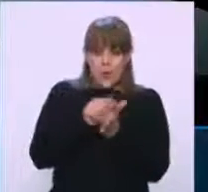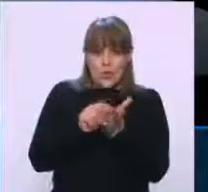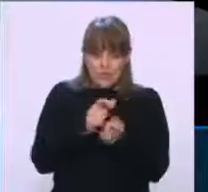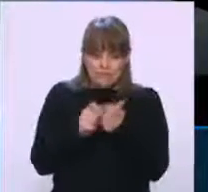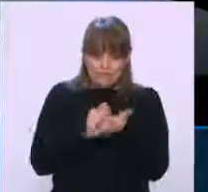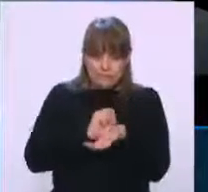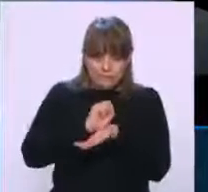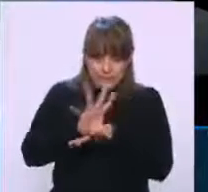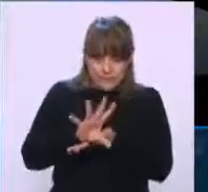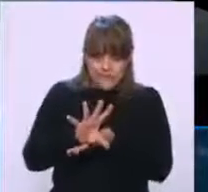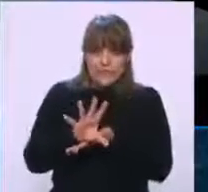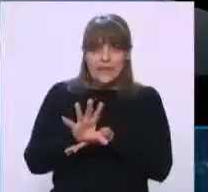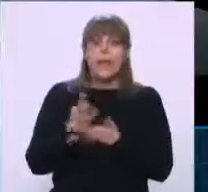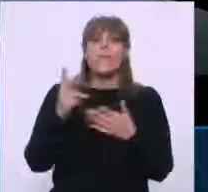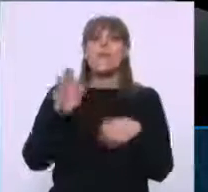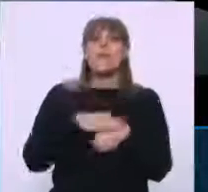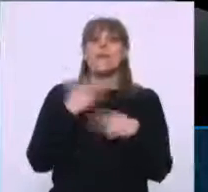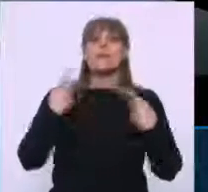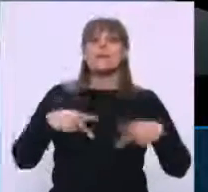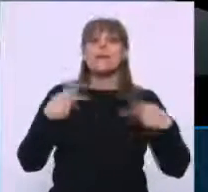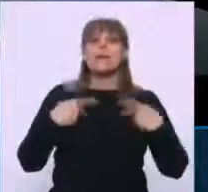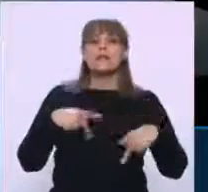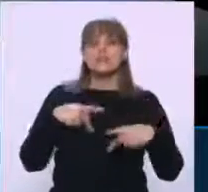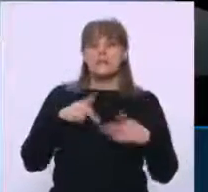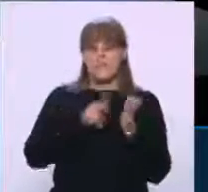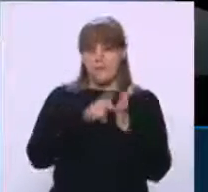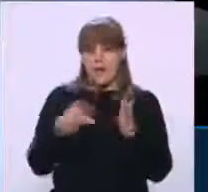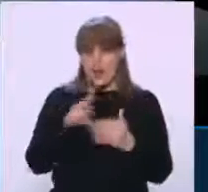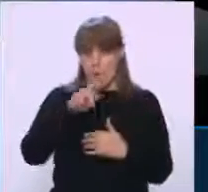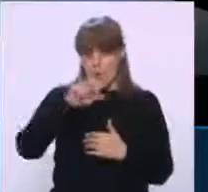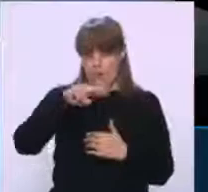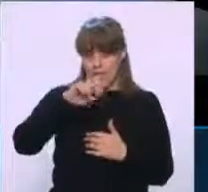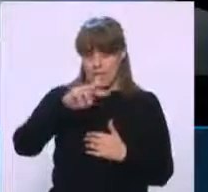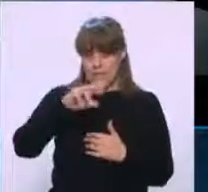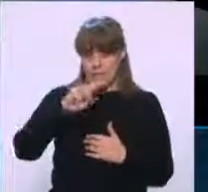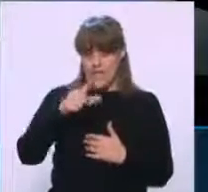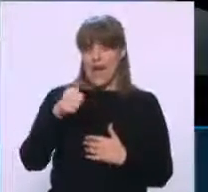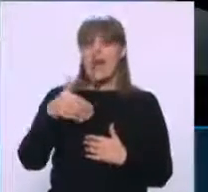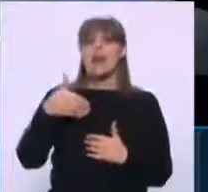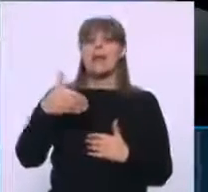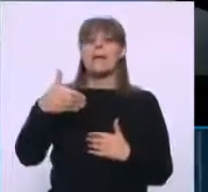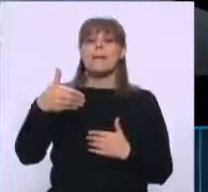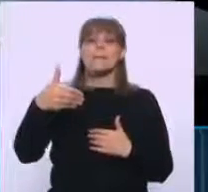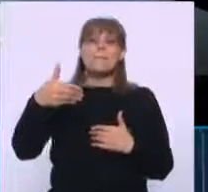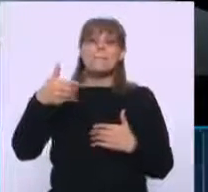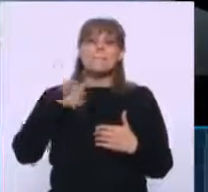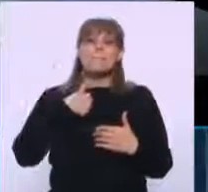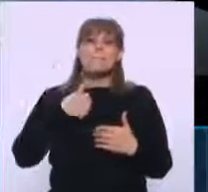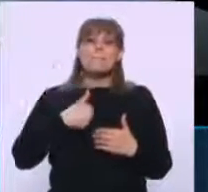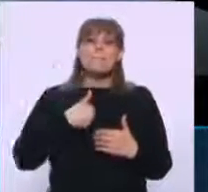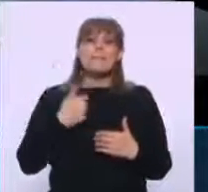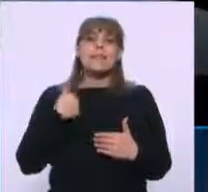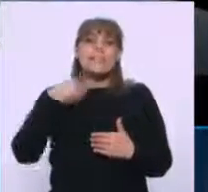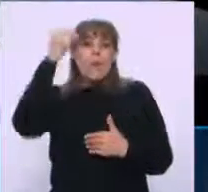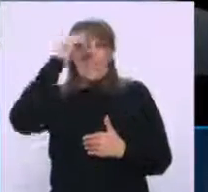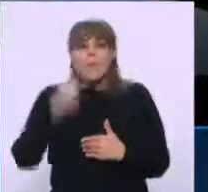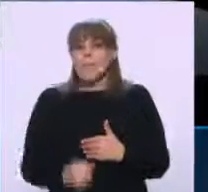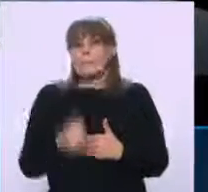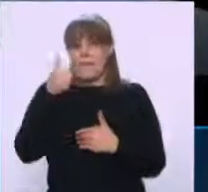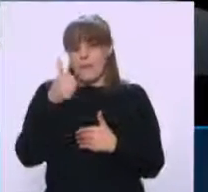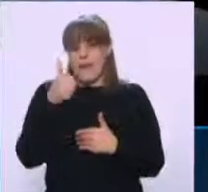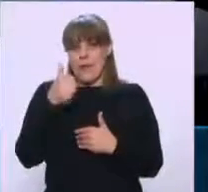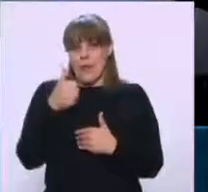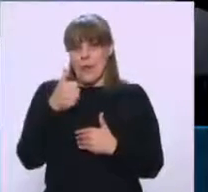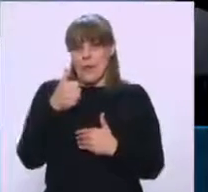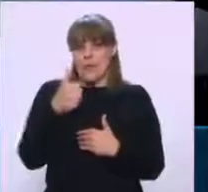borré, porque la gente del Universal, a través de este enlace, me ofrecía tomar mi versión antes de publicarlo. Y entonces me decían, bueno, bórralo,